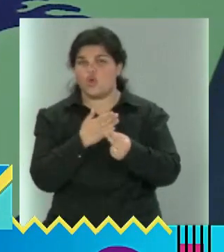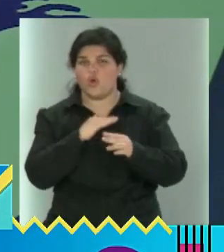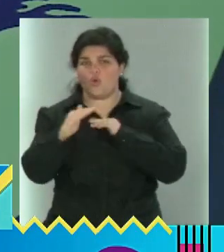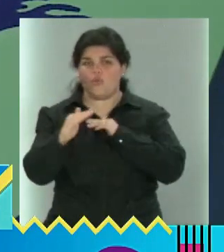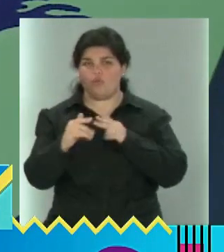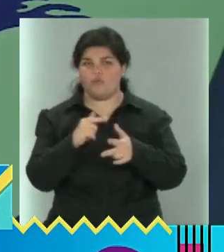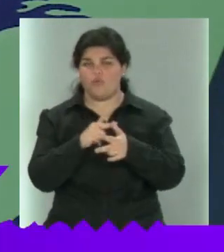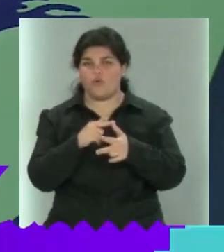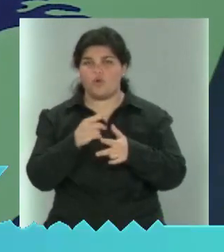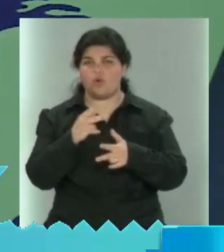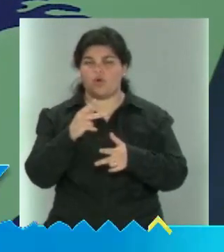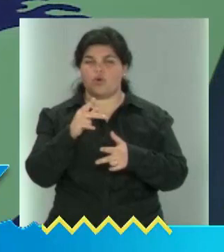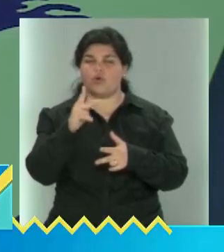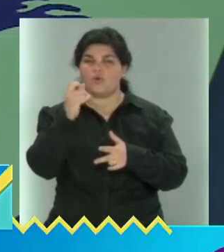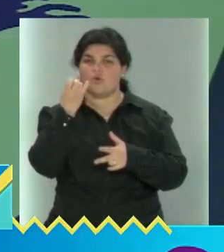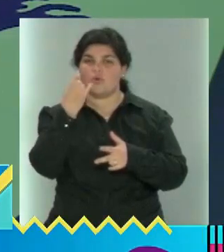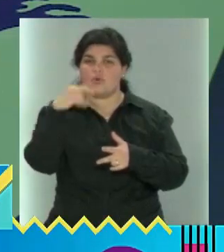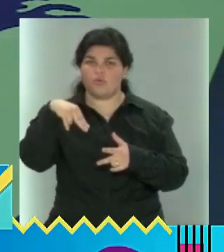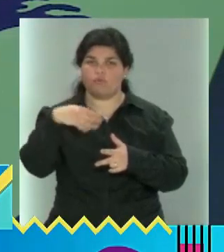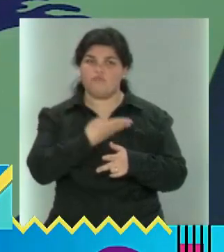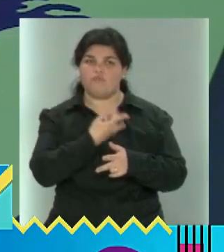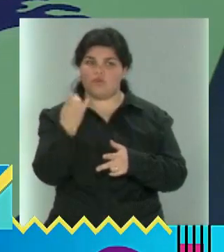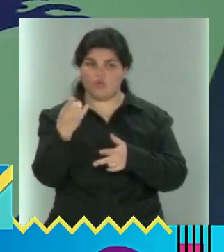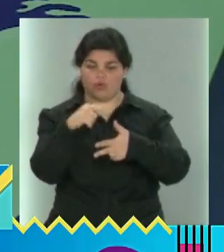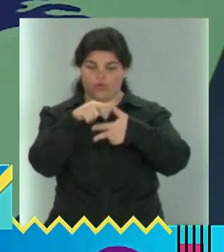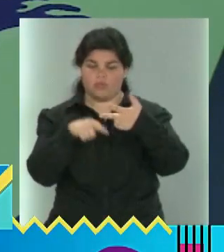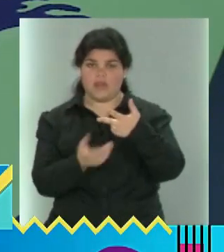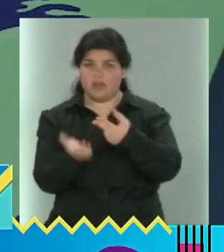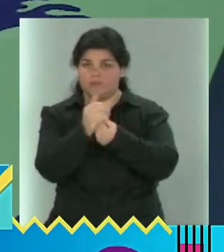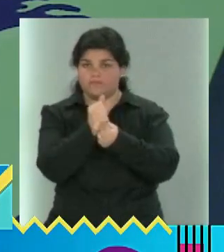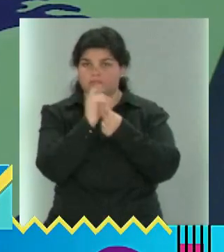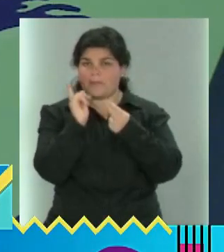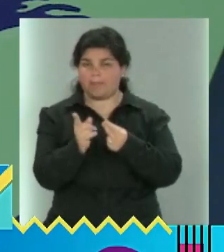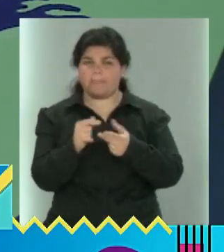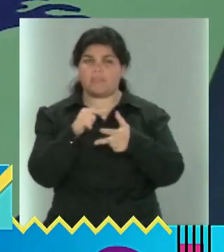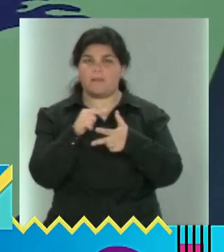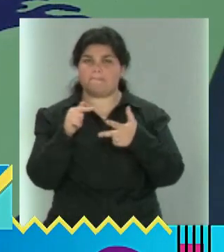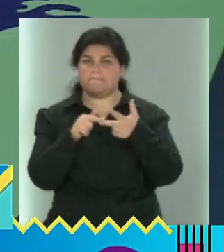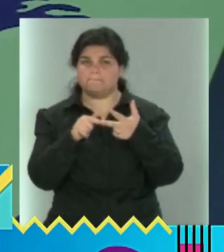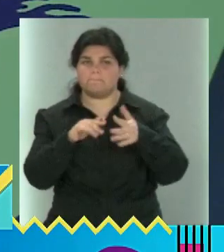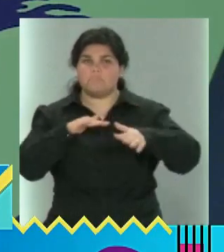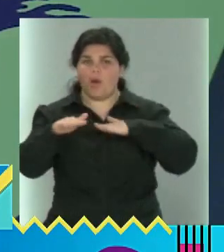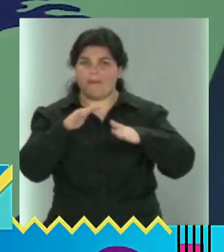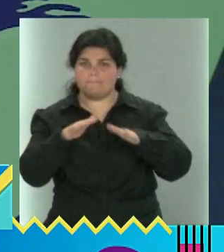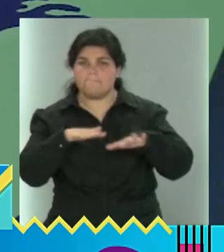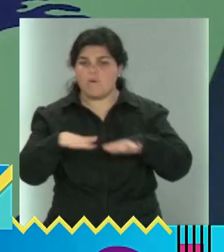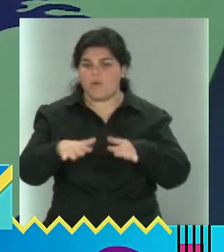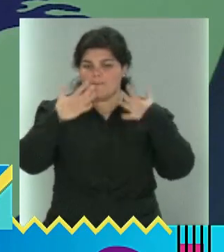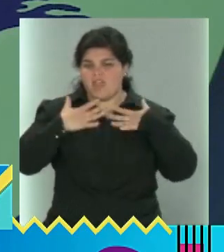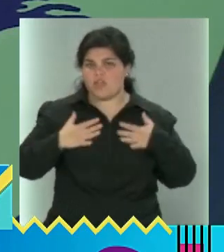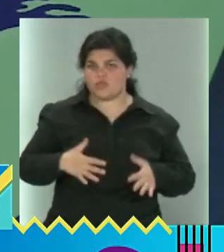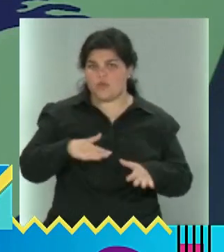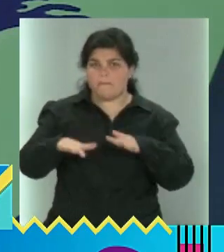es la aplicación deportiva del Kung Fu, porque hay ciertos movimientos que no podrían ser aplicados, como decían